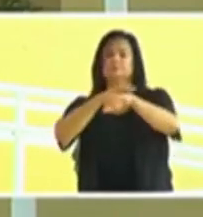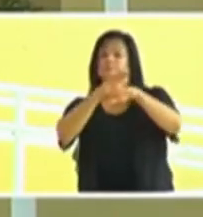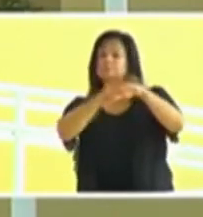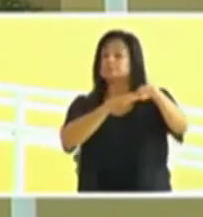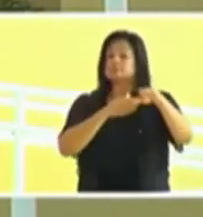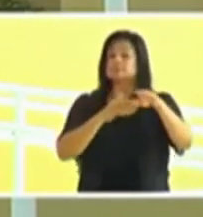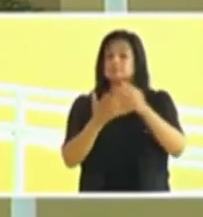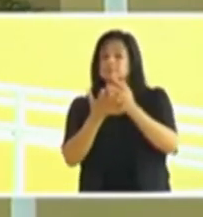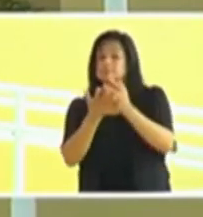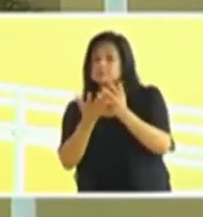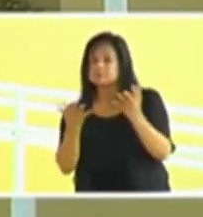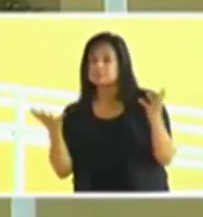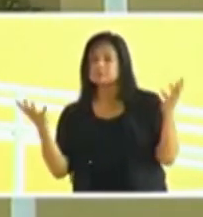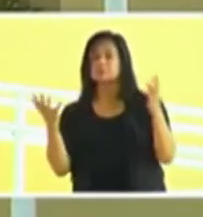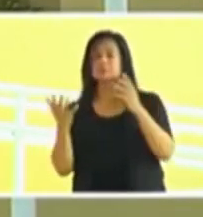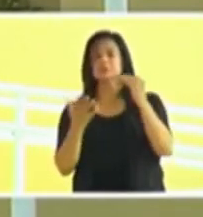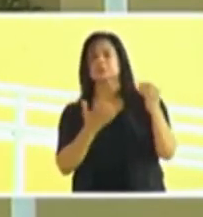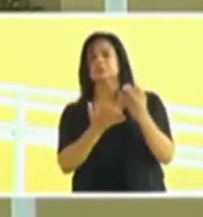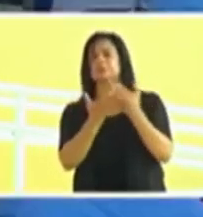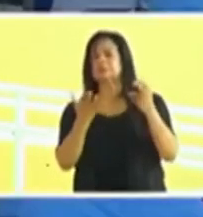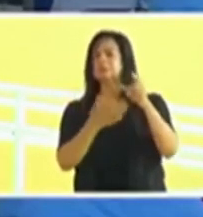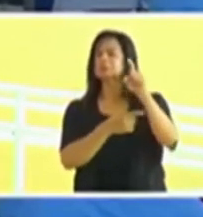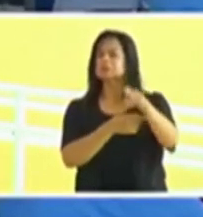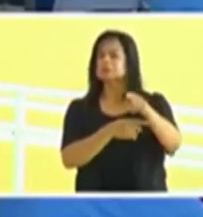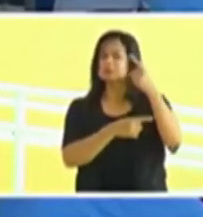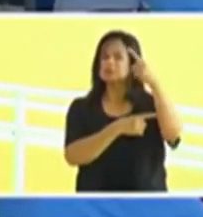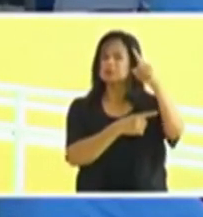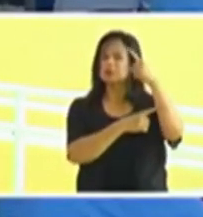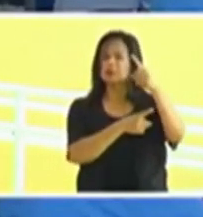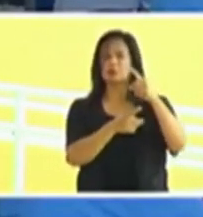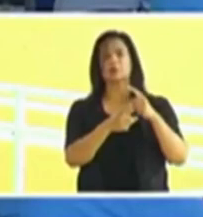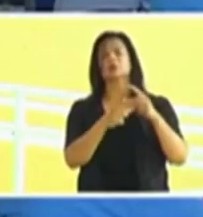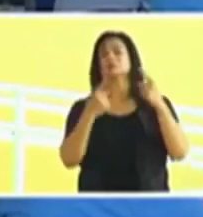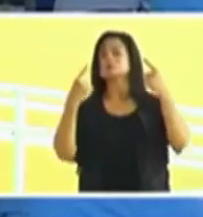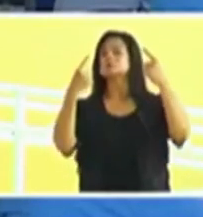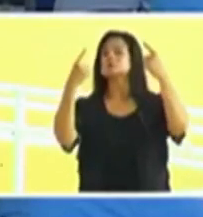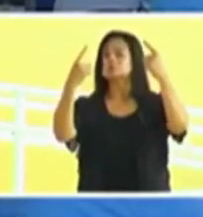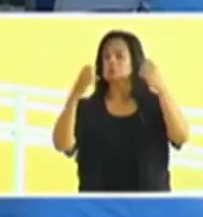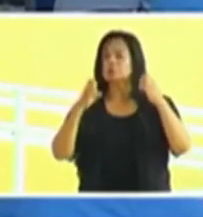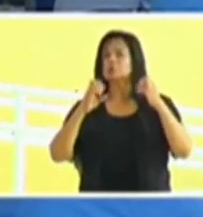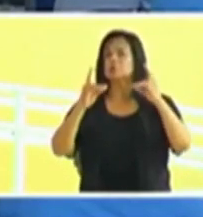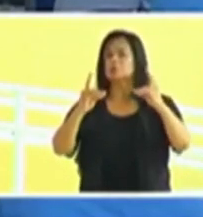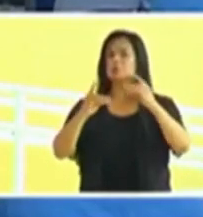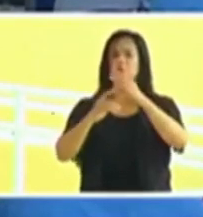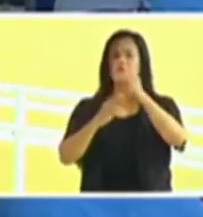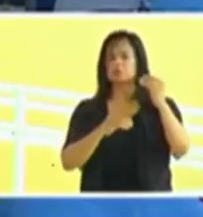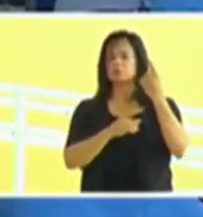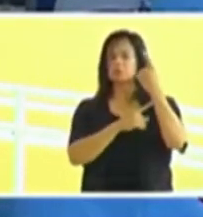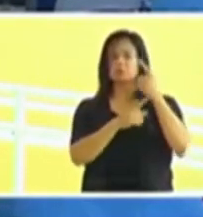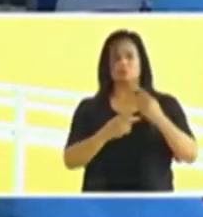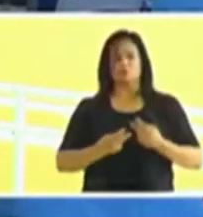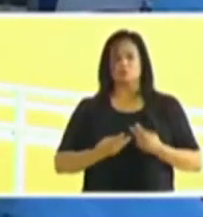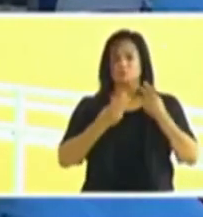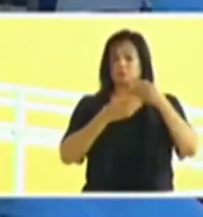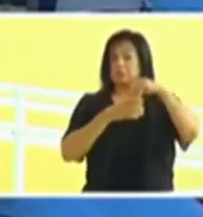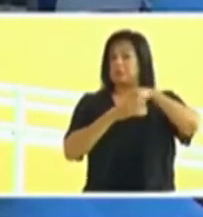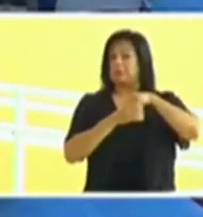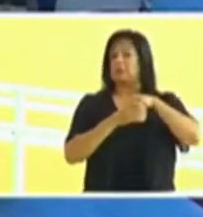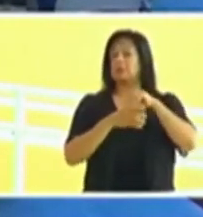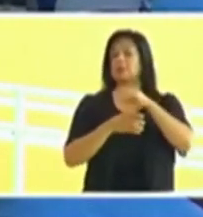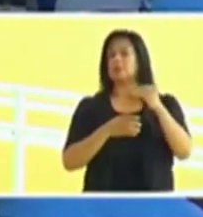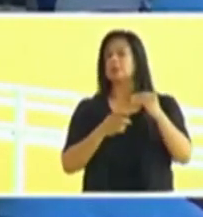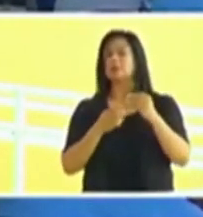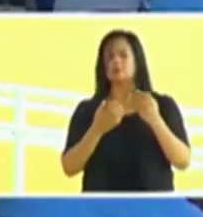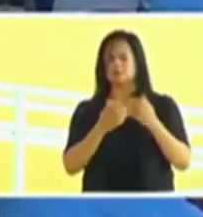las herramientas y recursos necesarios para tener éxito en su educación y en sus vidas. Sé